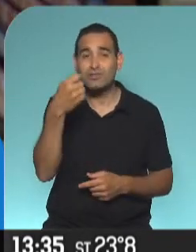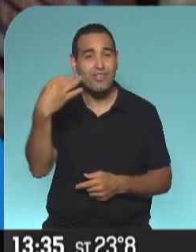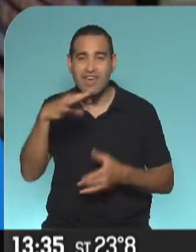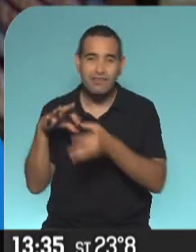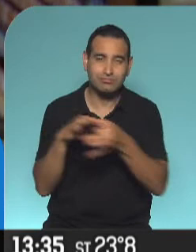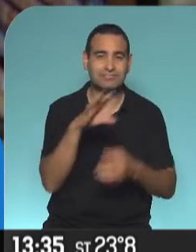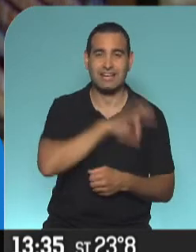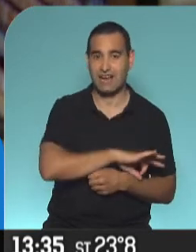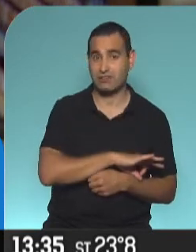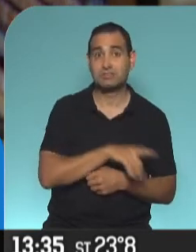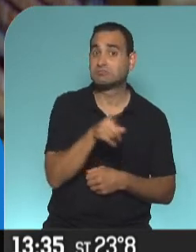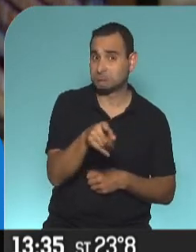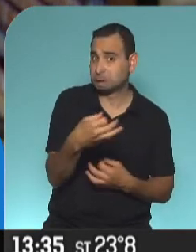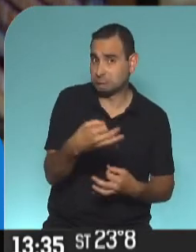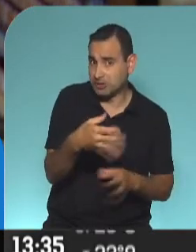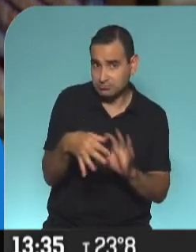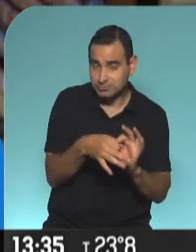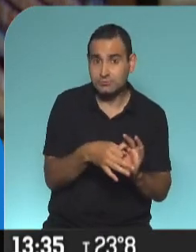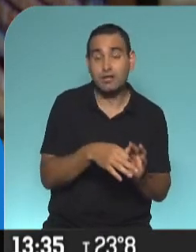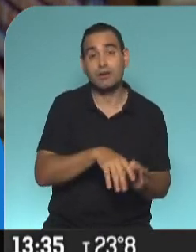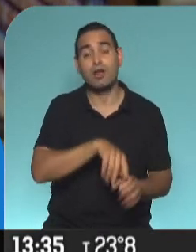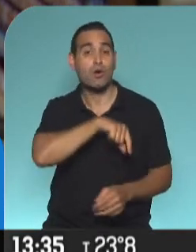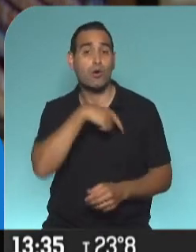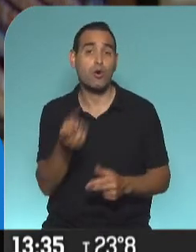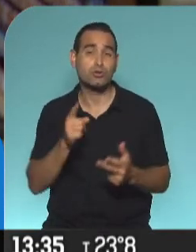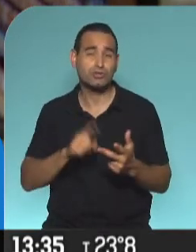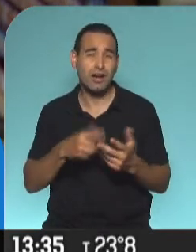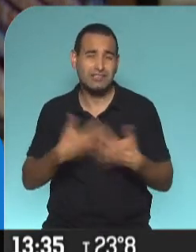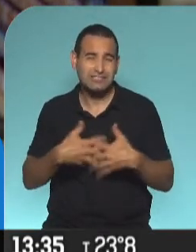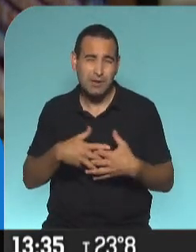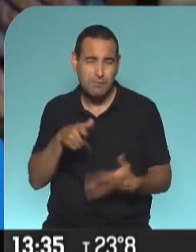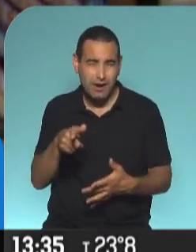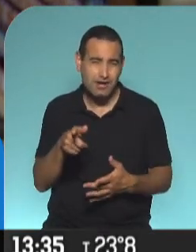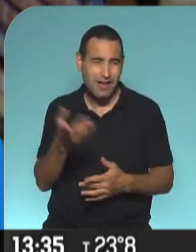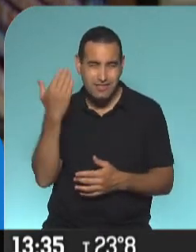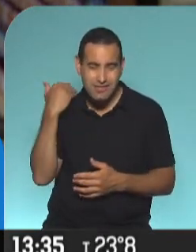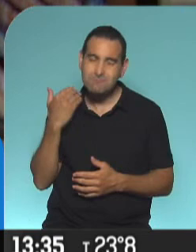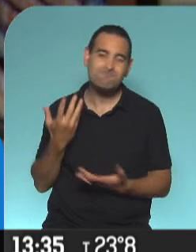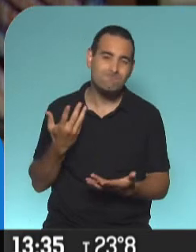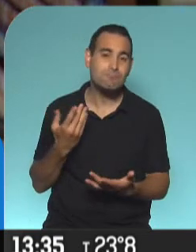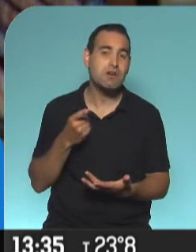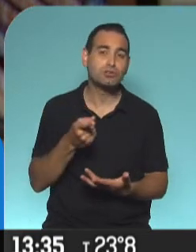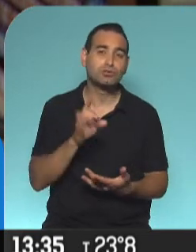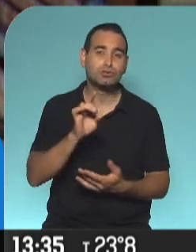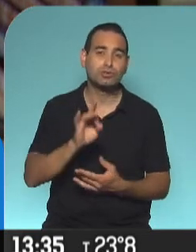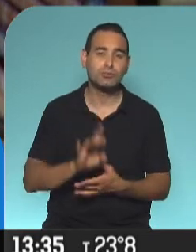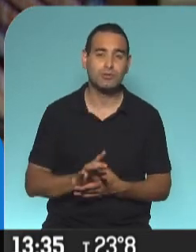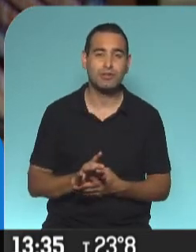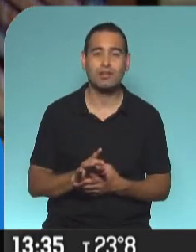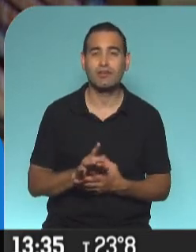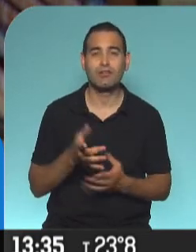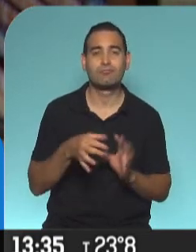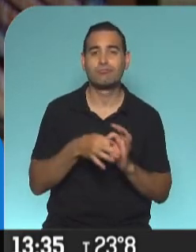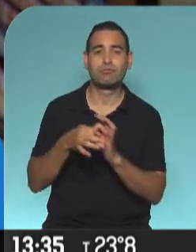ligado al salario. Esta fórmula lo liga. La otra fórmula, como vos decías al principio, está nada más te resuelve cuando